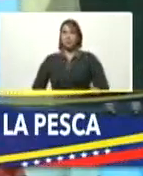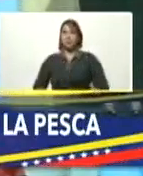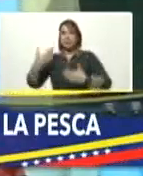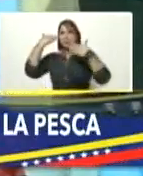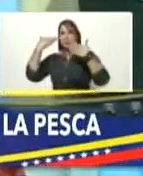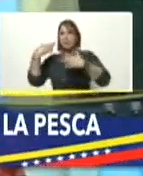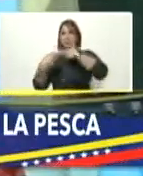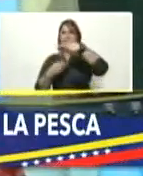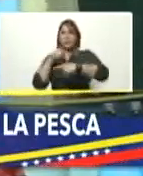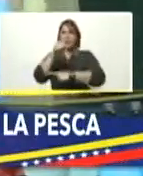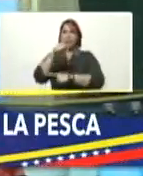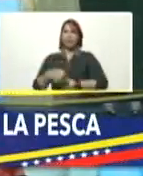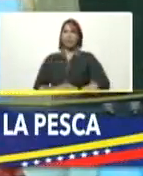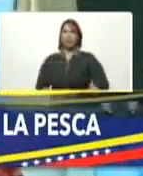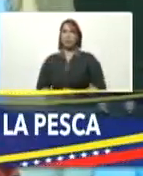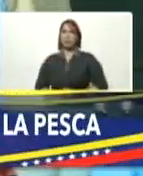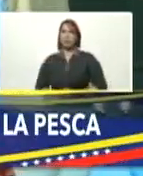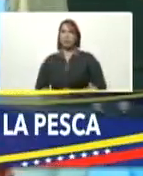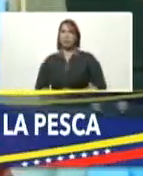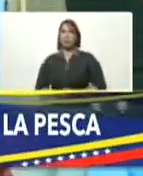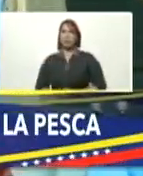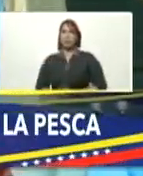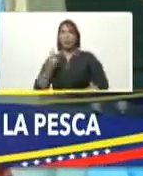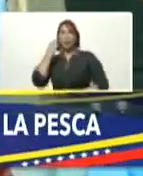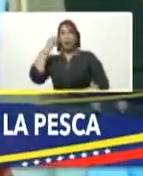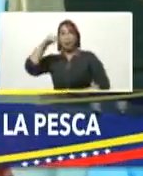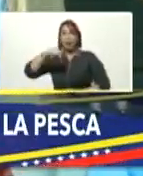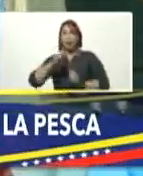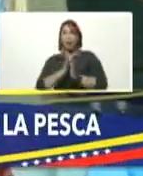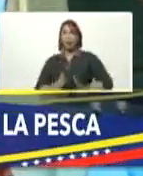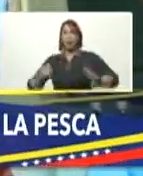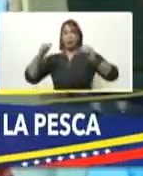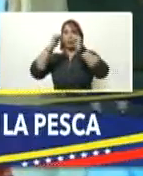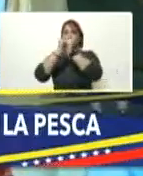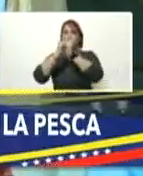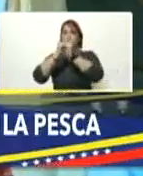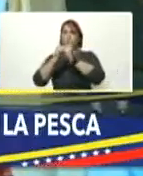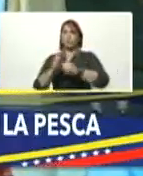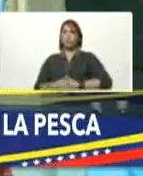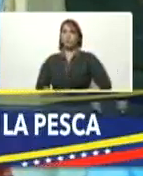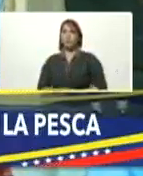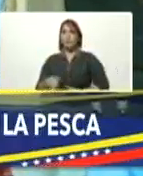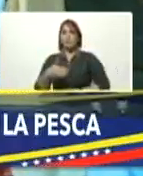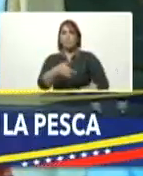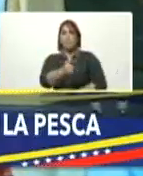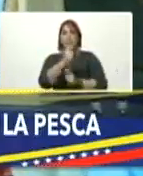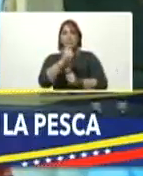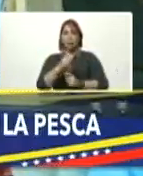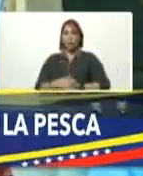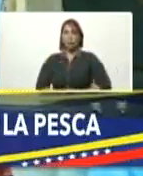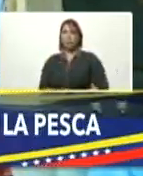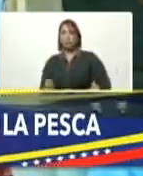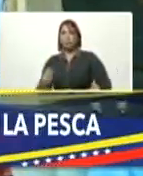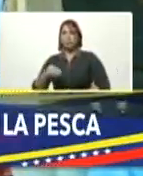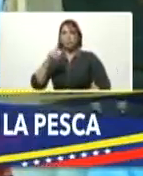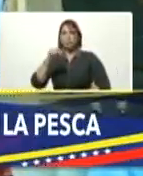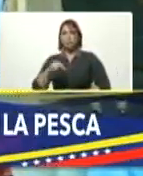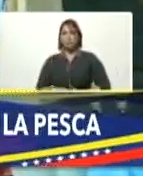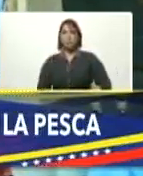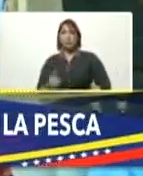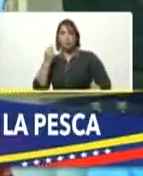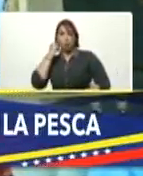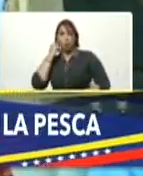saludo revolucionario y chavista de parte de las mujeres anzuatienses, guanteñas, pescadoras y además de ellos,